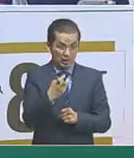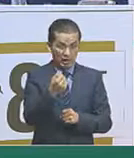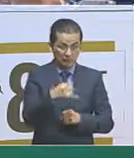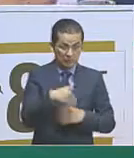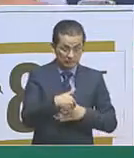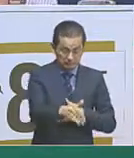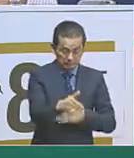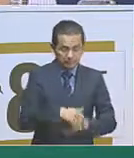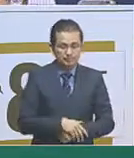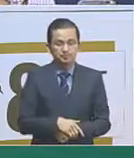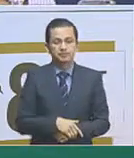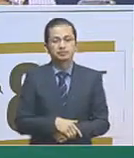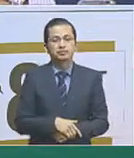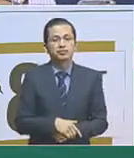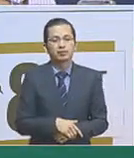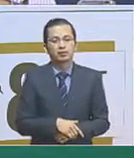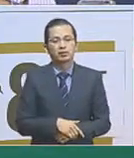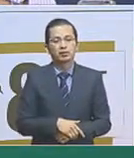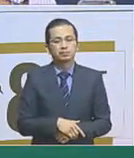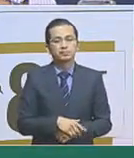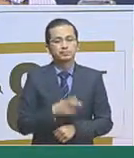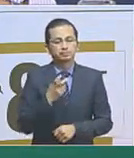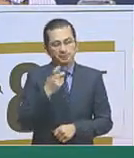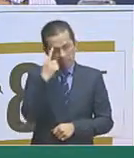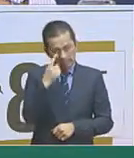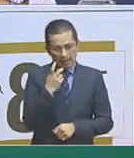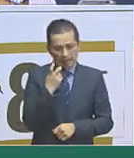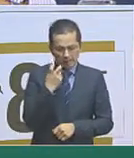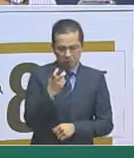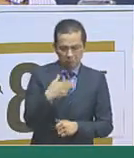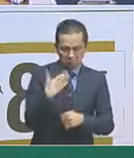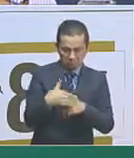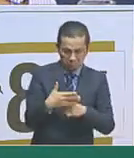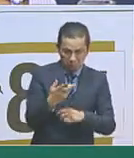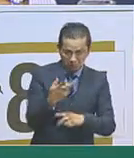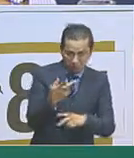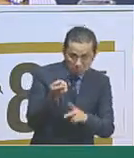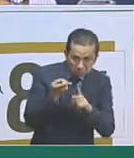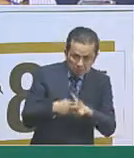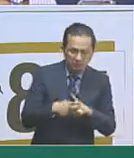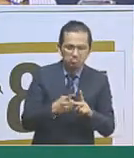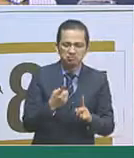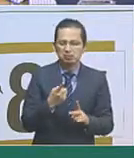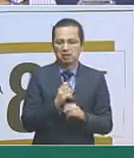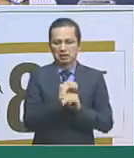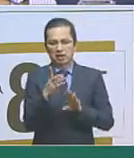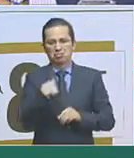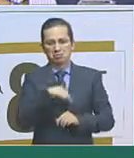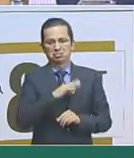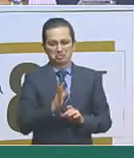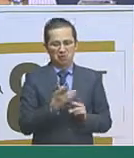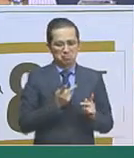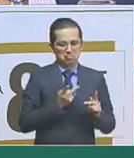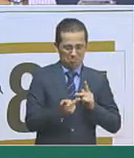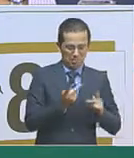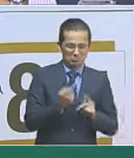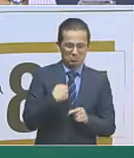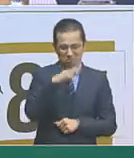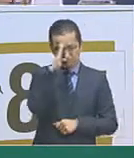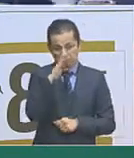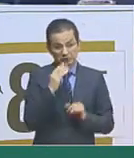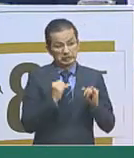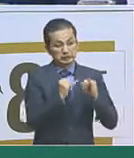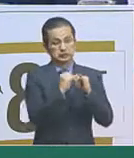donde sin duda estamos preparados creo yo que las instituciones electorales hoy día estamos listas